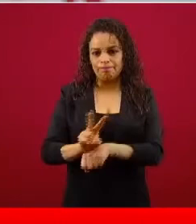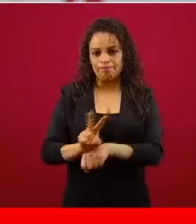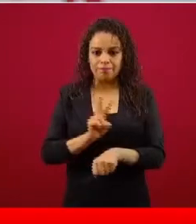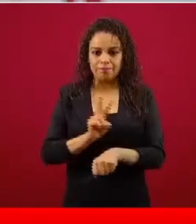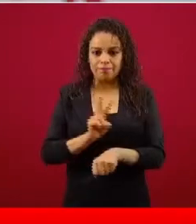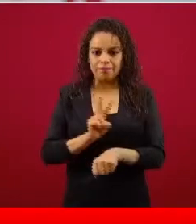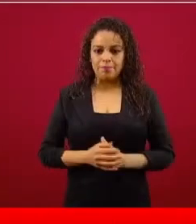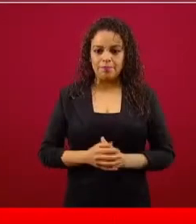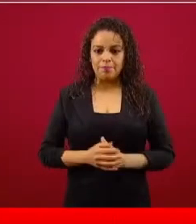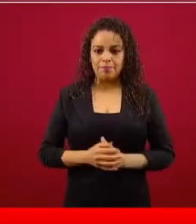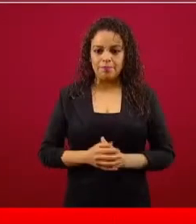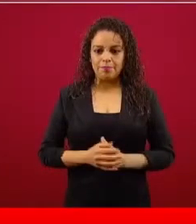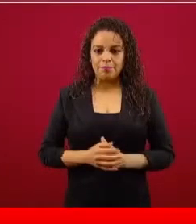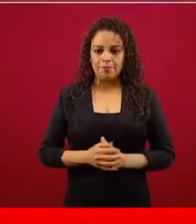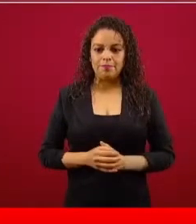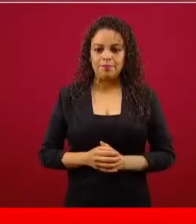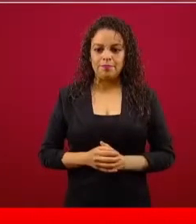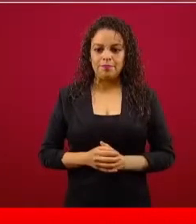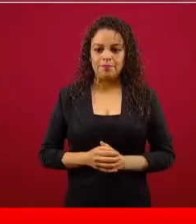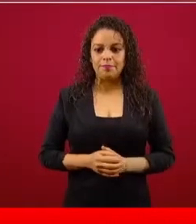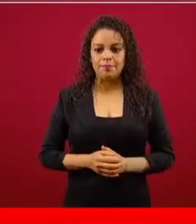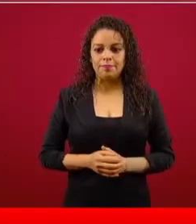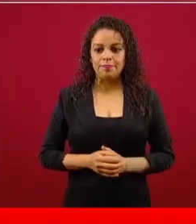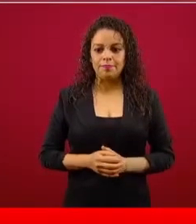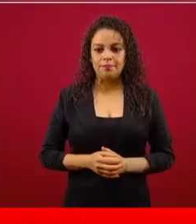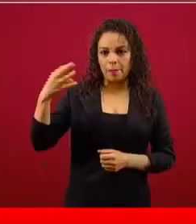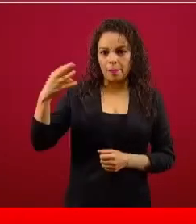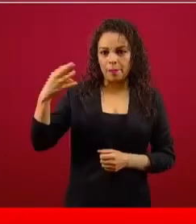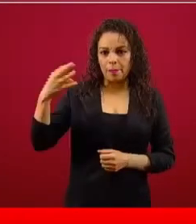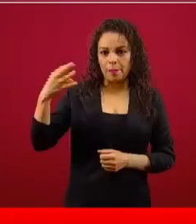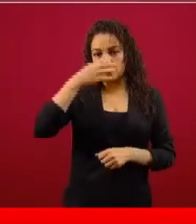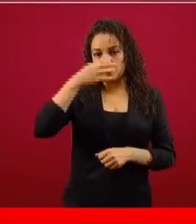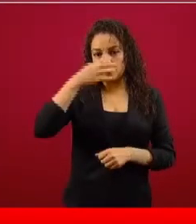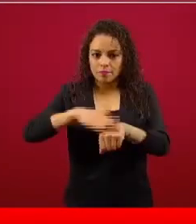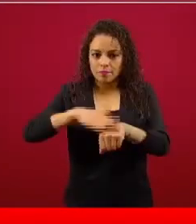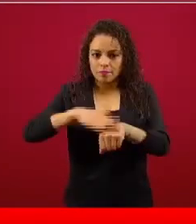de cámaras con sensores,